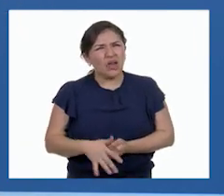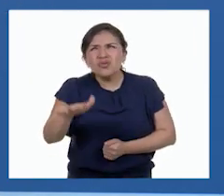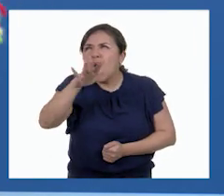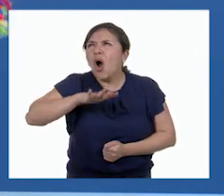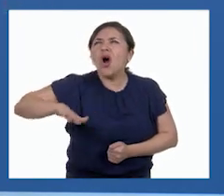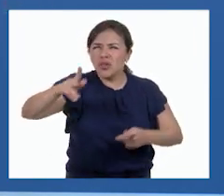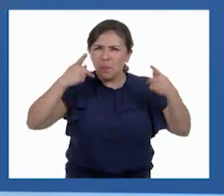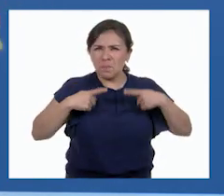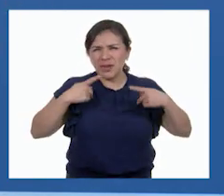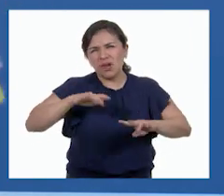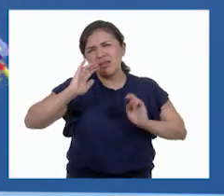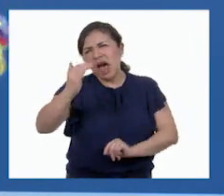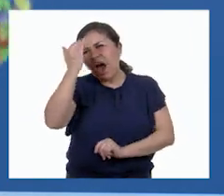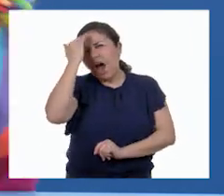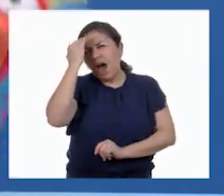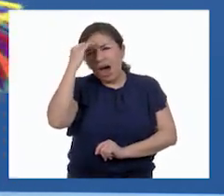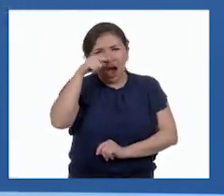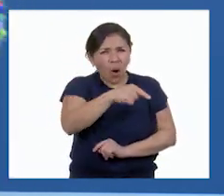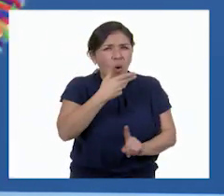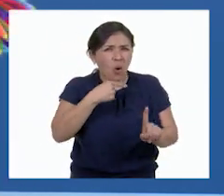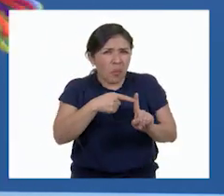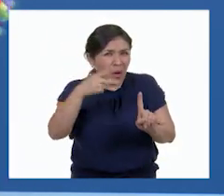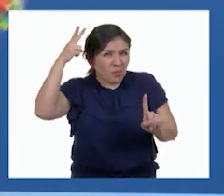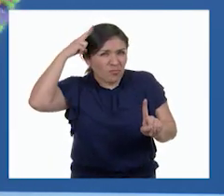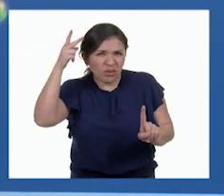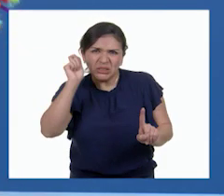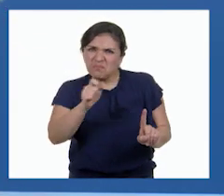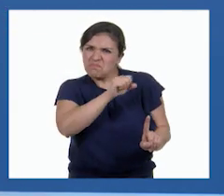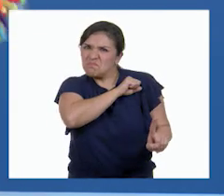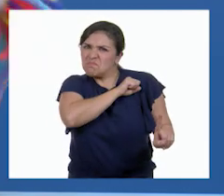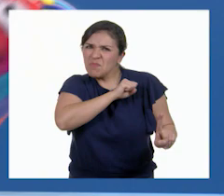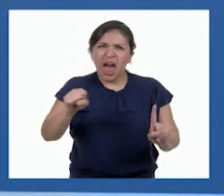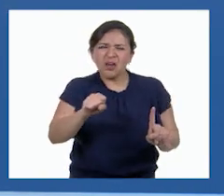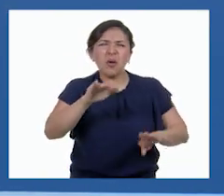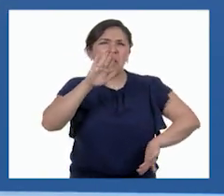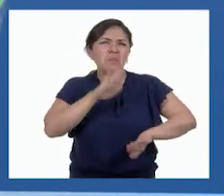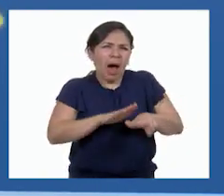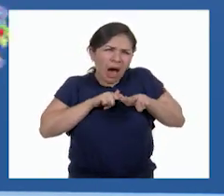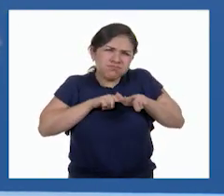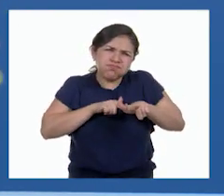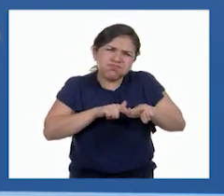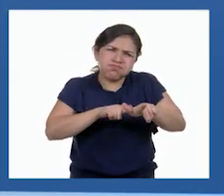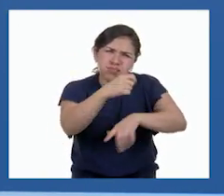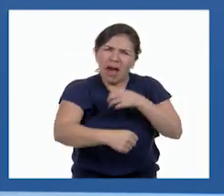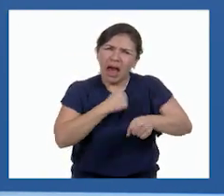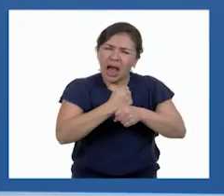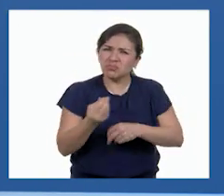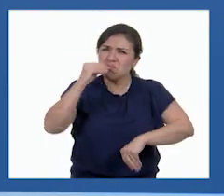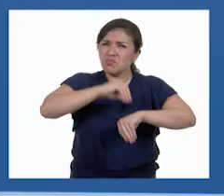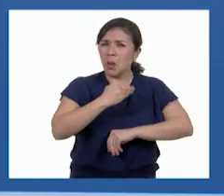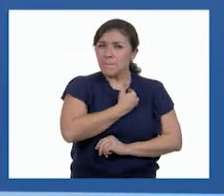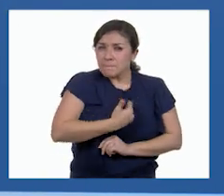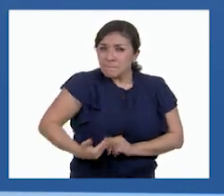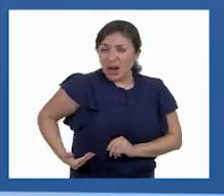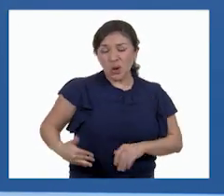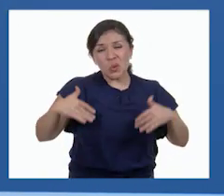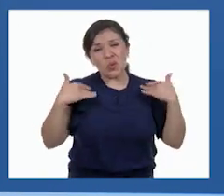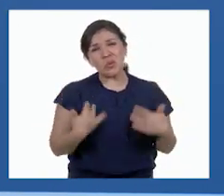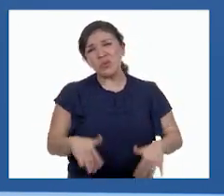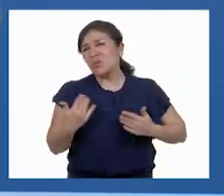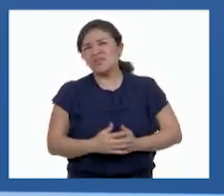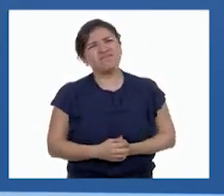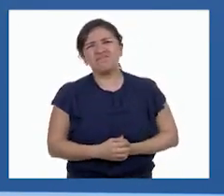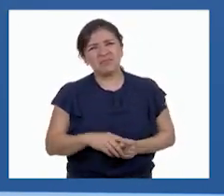mundo sabe que Porfirio Díaz fue un tirano que se quedó muchísimos años en la presidencia y